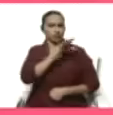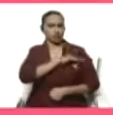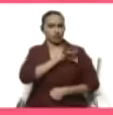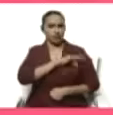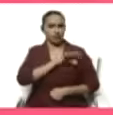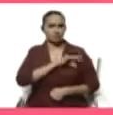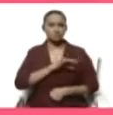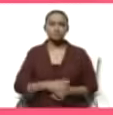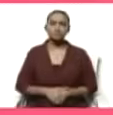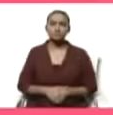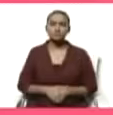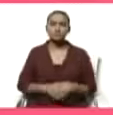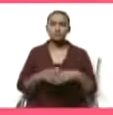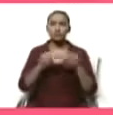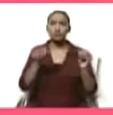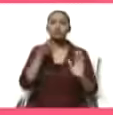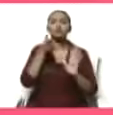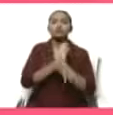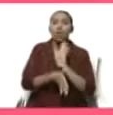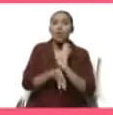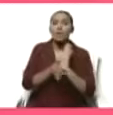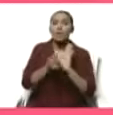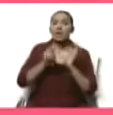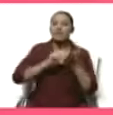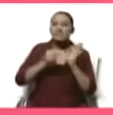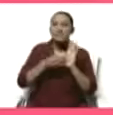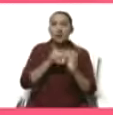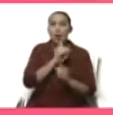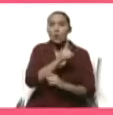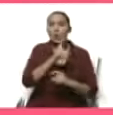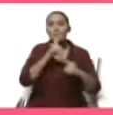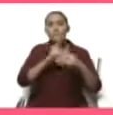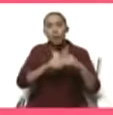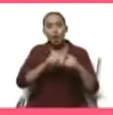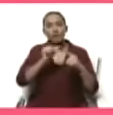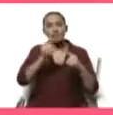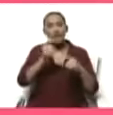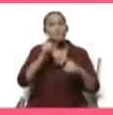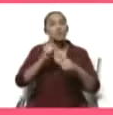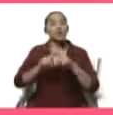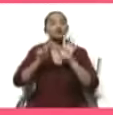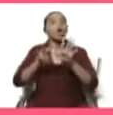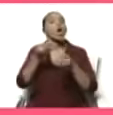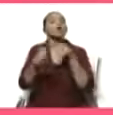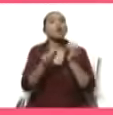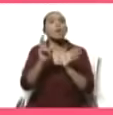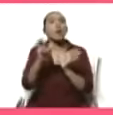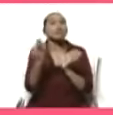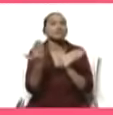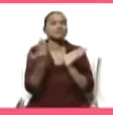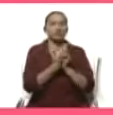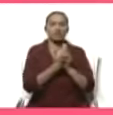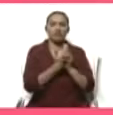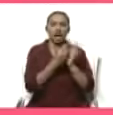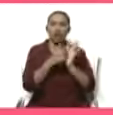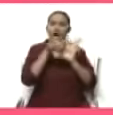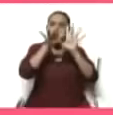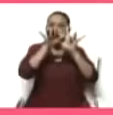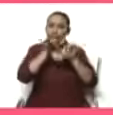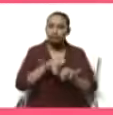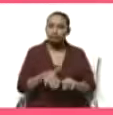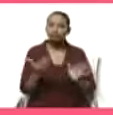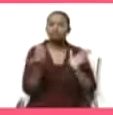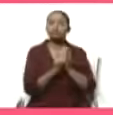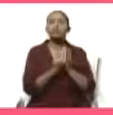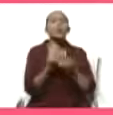está en el en ese s en el 1 por 10 por 7 cómo vamos a registrar su un por 10 cómo vamos a registrar nuestro